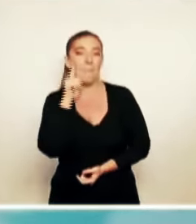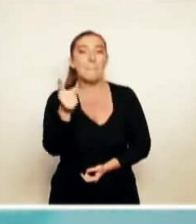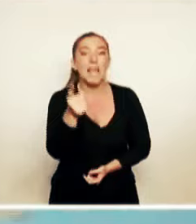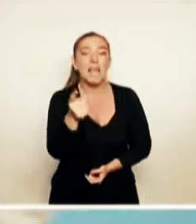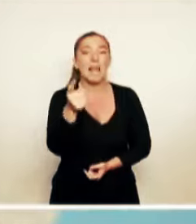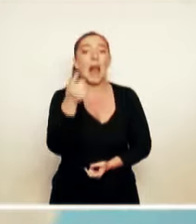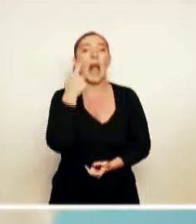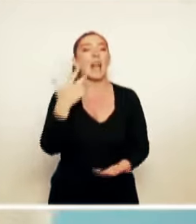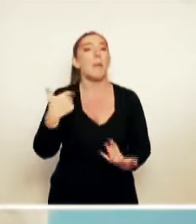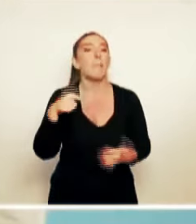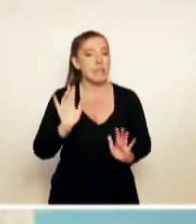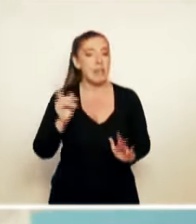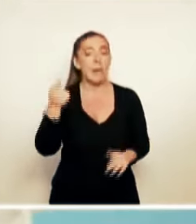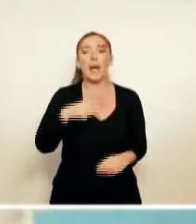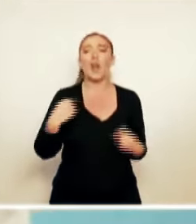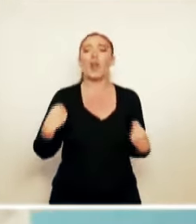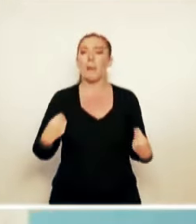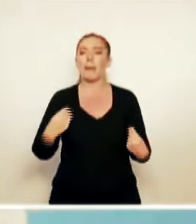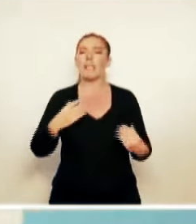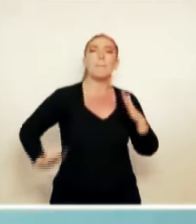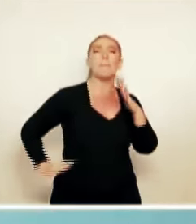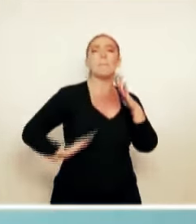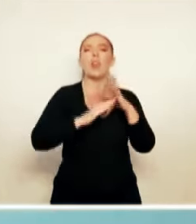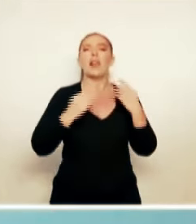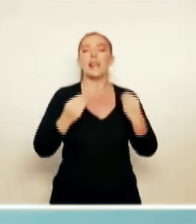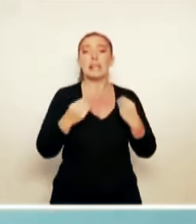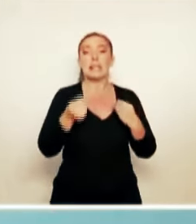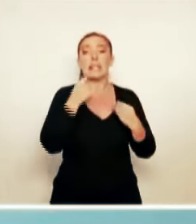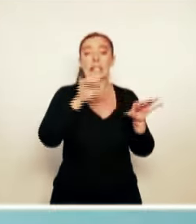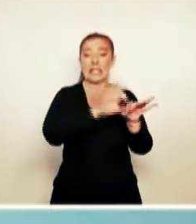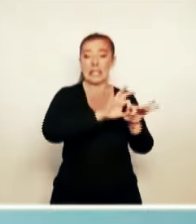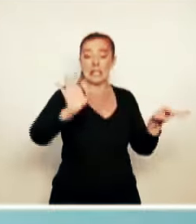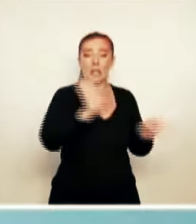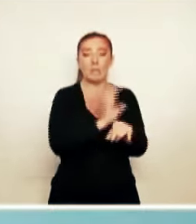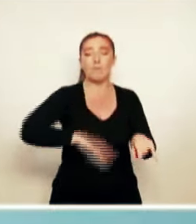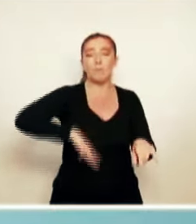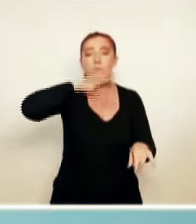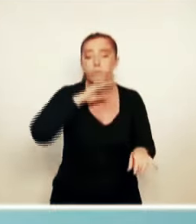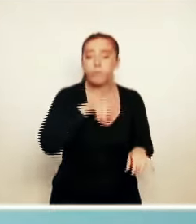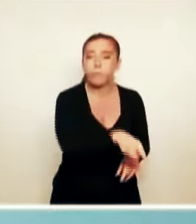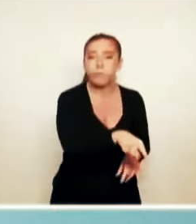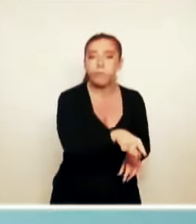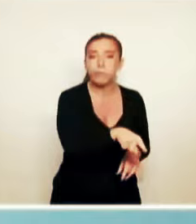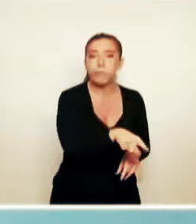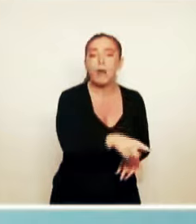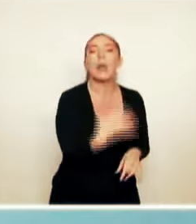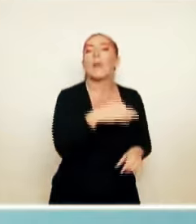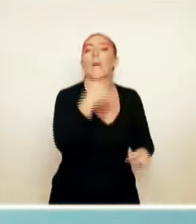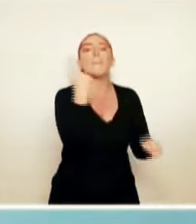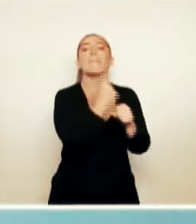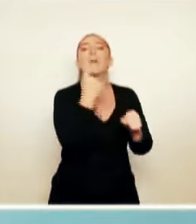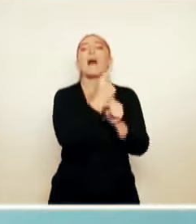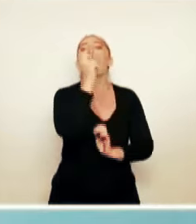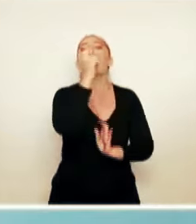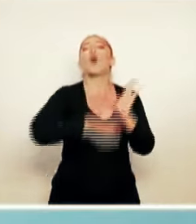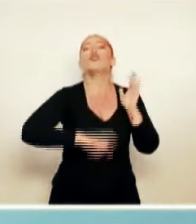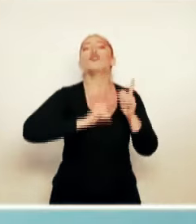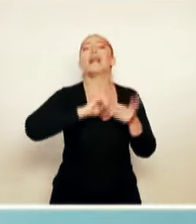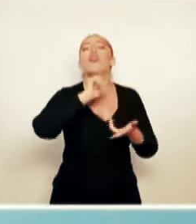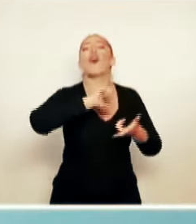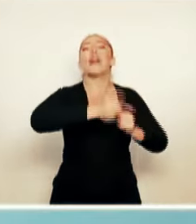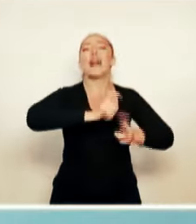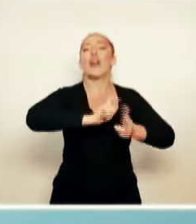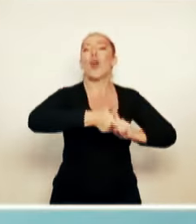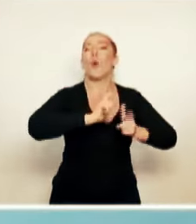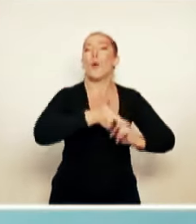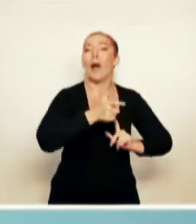megavatios. ¿Y qué pasa? ¿Qué es la prioridad de despacho? Que si la línea está congestionada, primero tiene que entrar el contrato renovable,